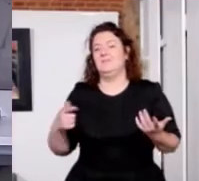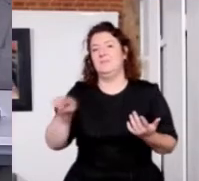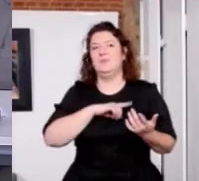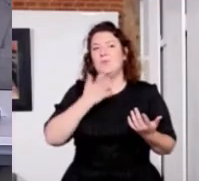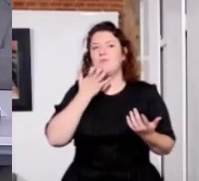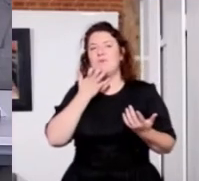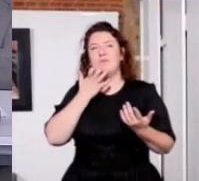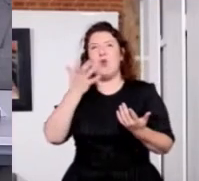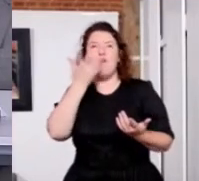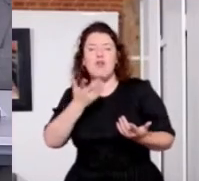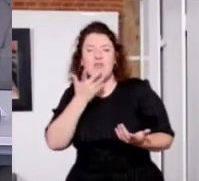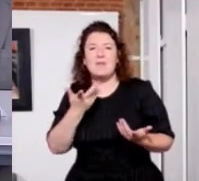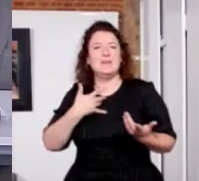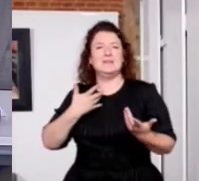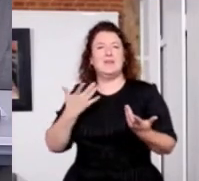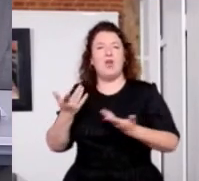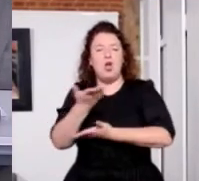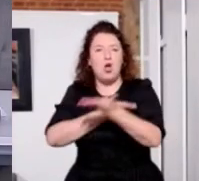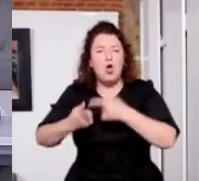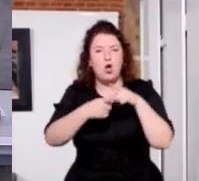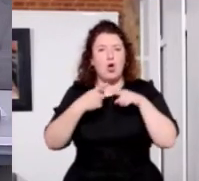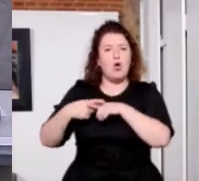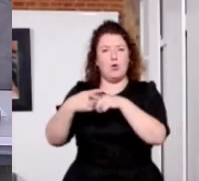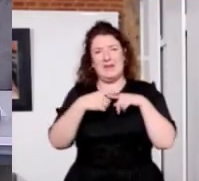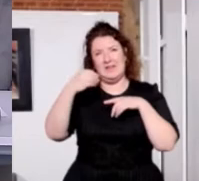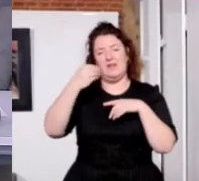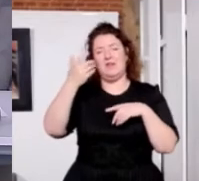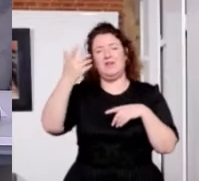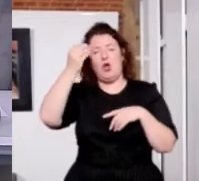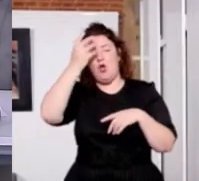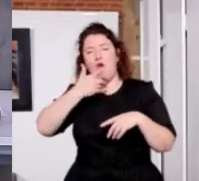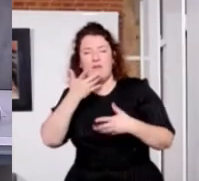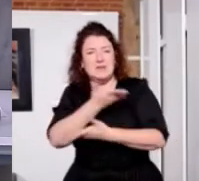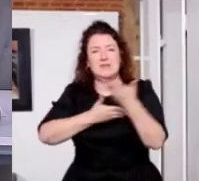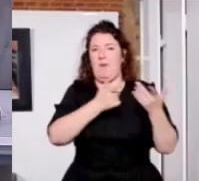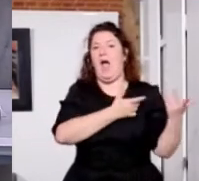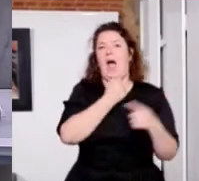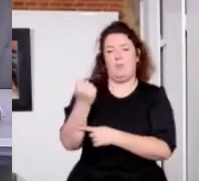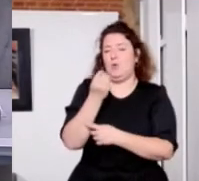por el conocimiento, por la sabiduría y por el intercambio de buenas prácticas. Muchísimas gracias.